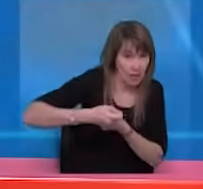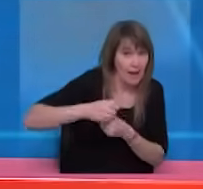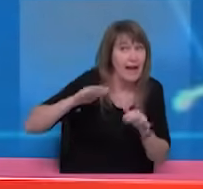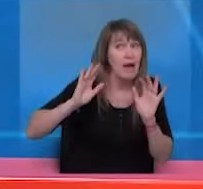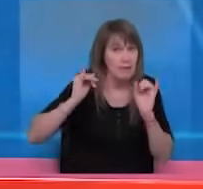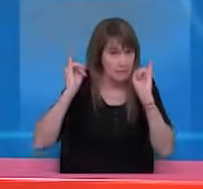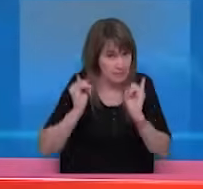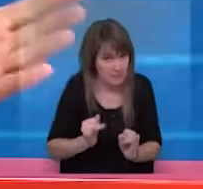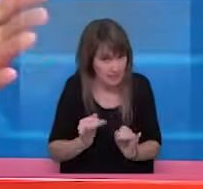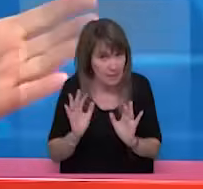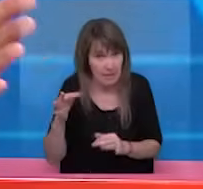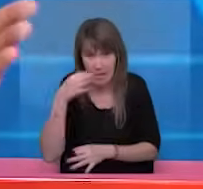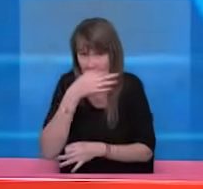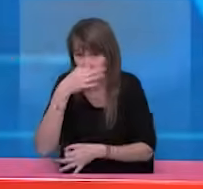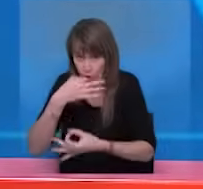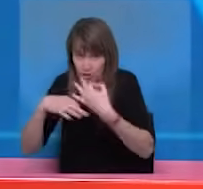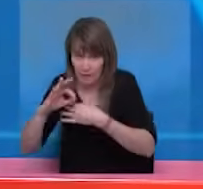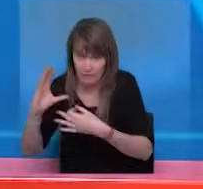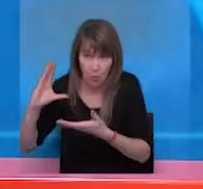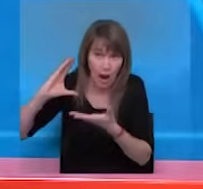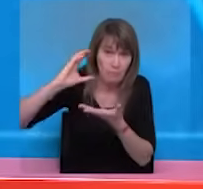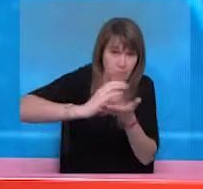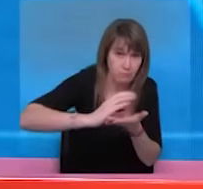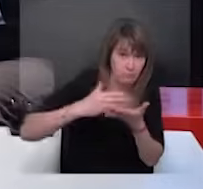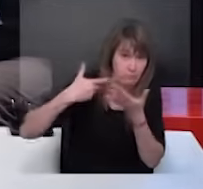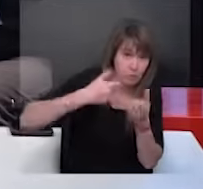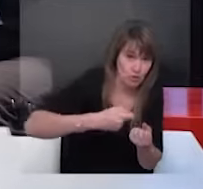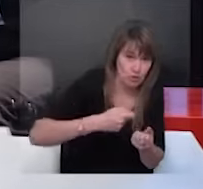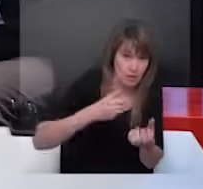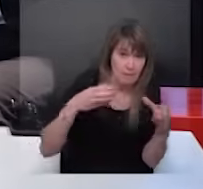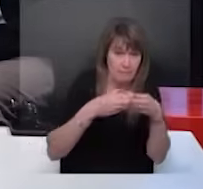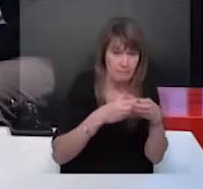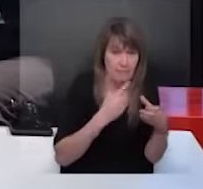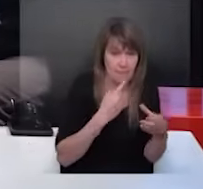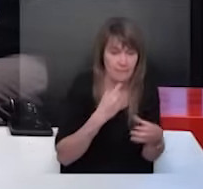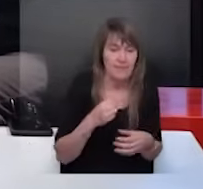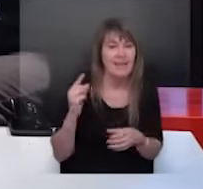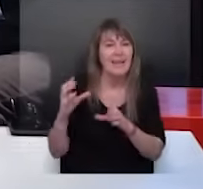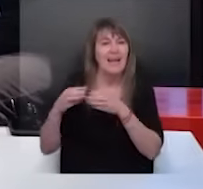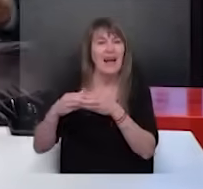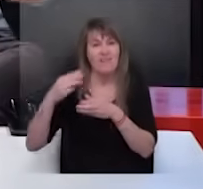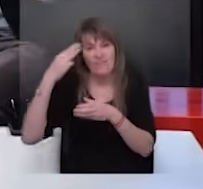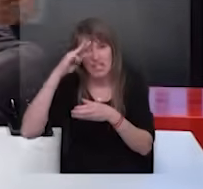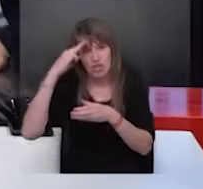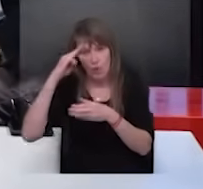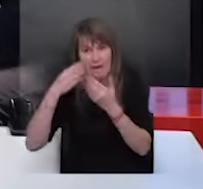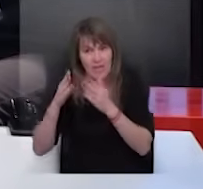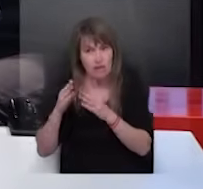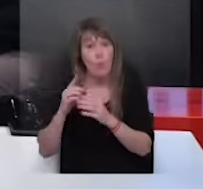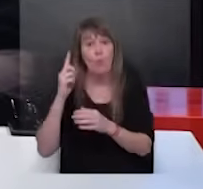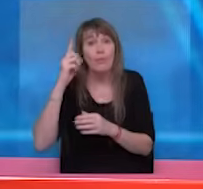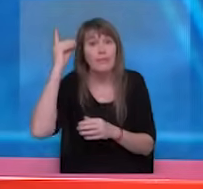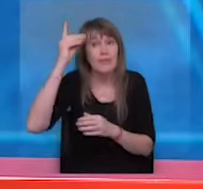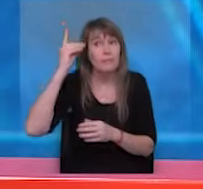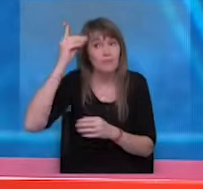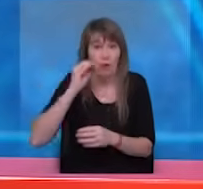eh Porque no tenemos no tenemos forma de saberlo De hecho hay un diputado cabilo abierto que denunció eso exactamente Entonces no